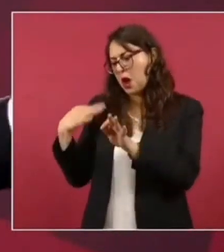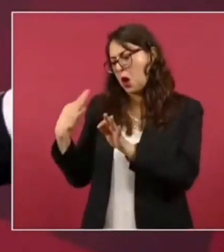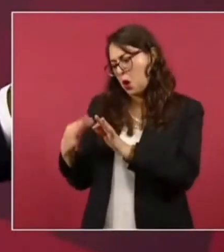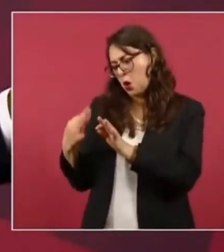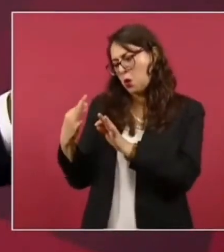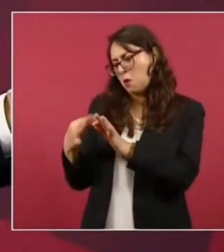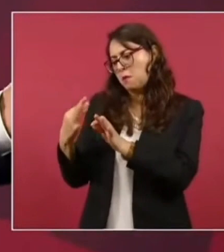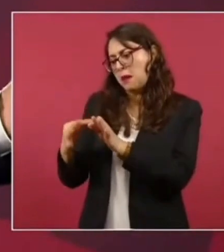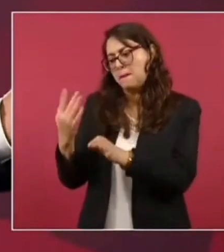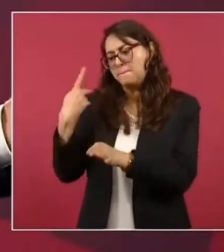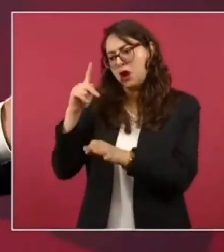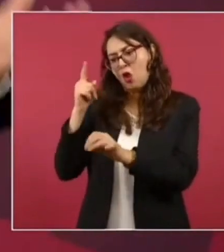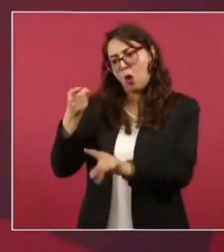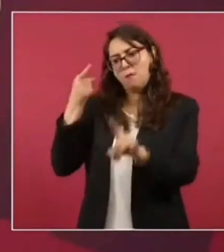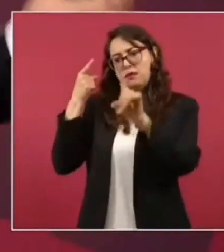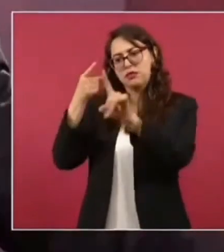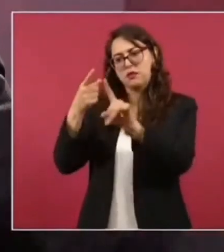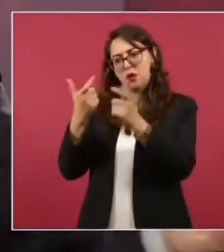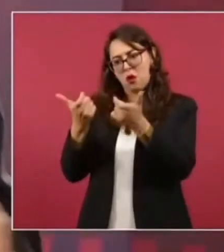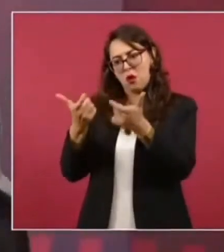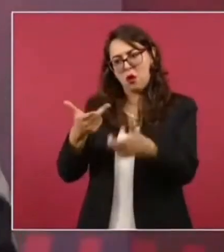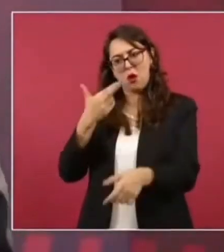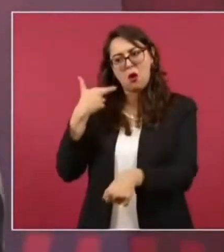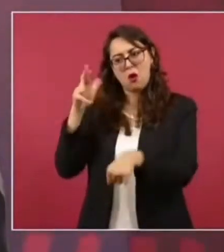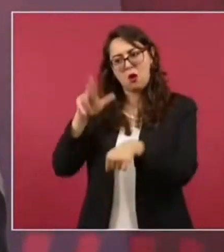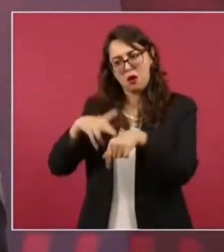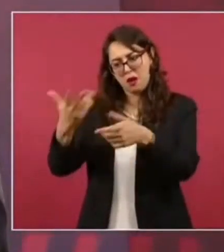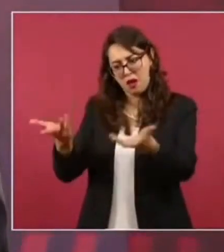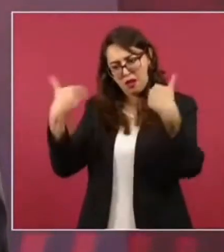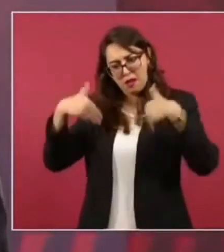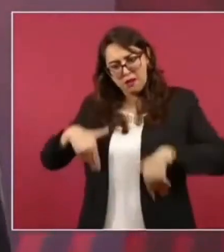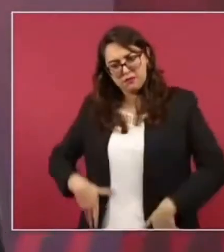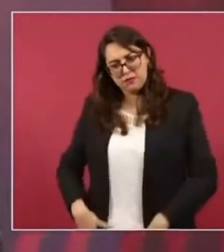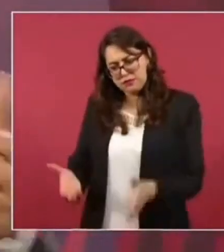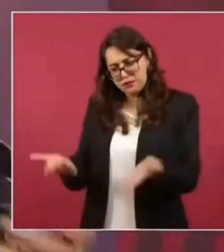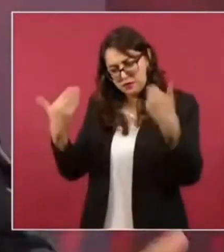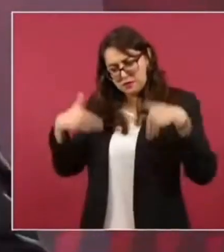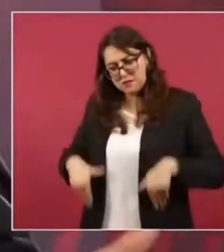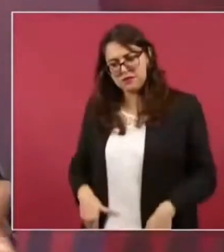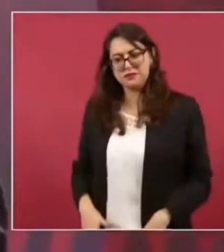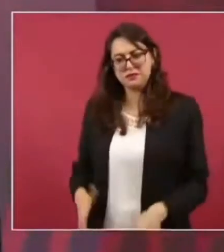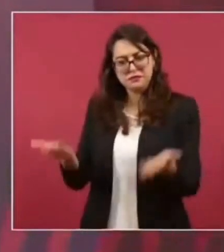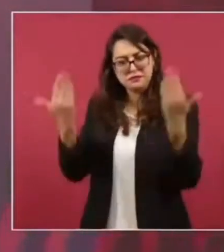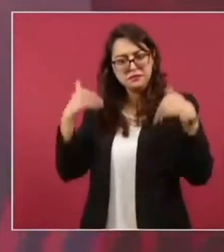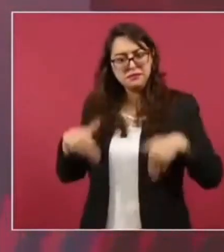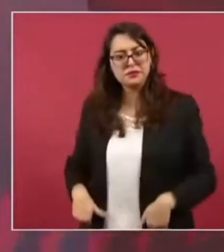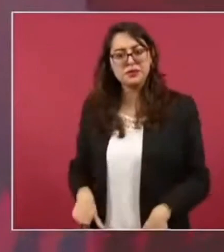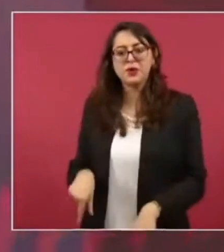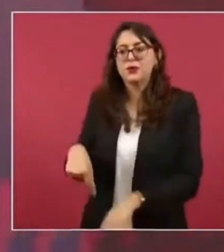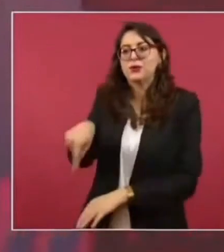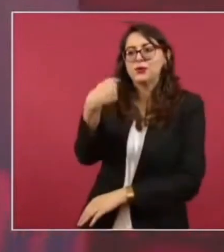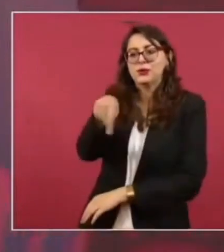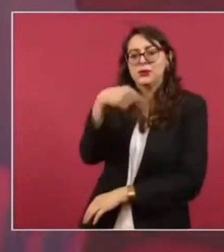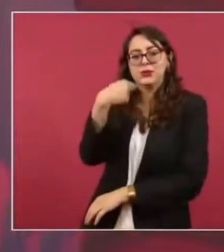imagínense qué se puede hacer. Y eso es lo que pasaba en Veracruz.